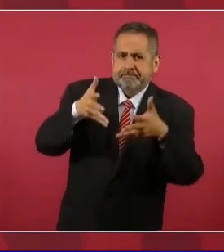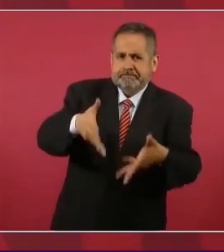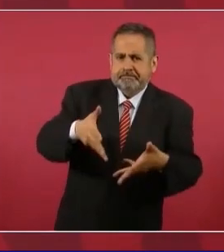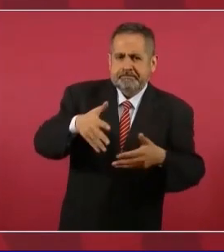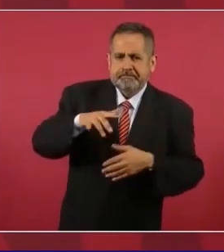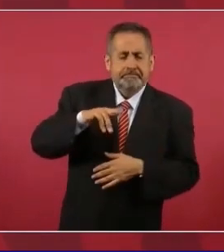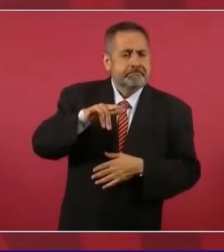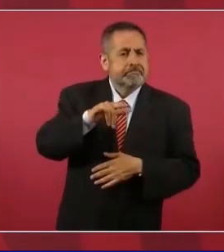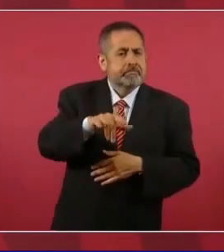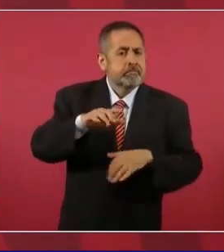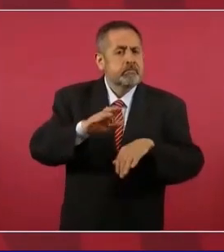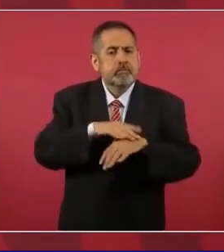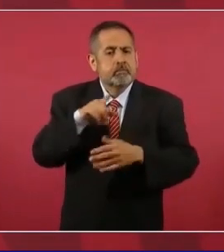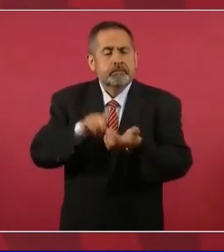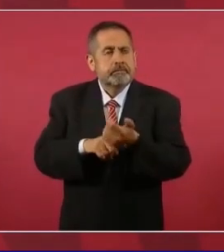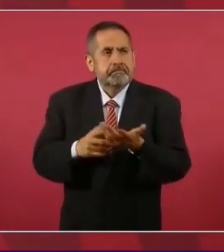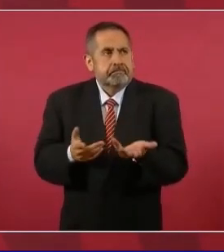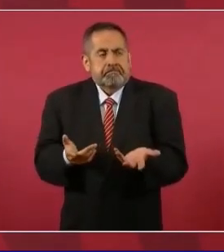porque técnicamente